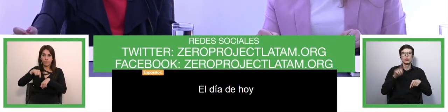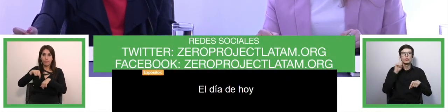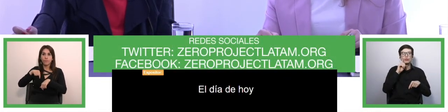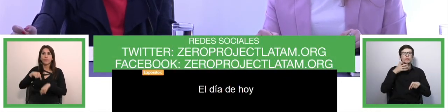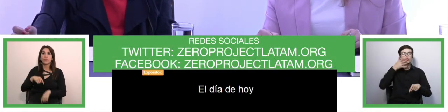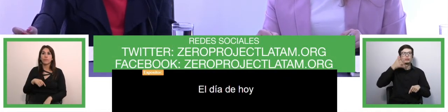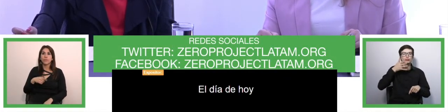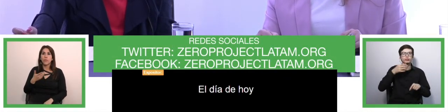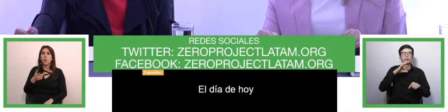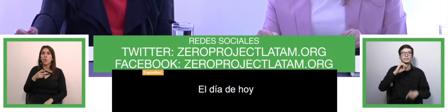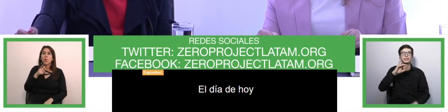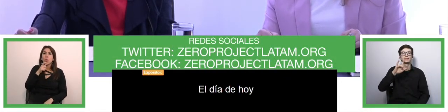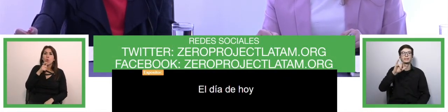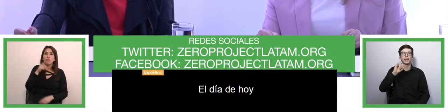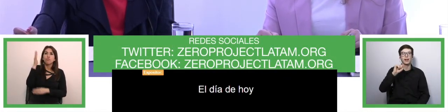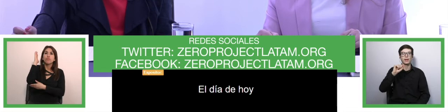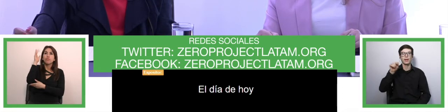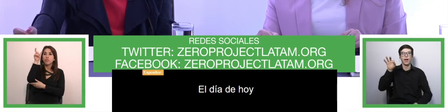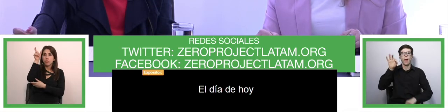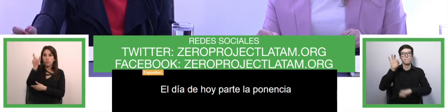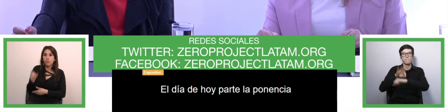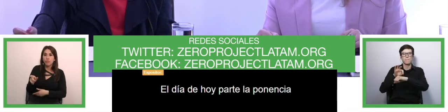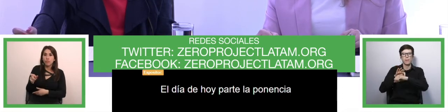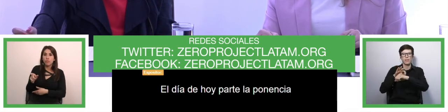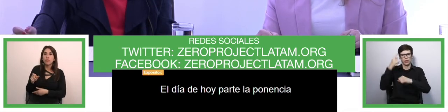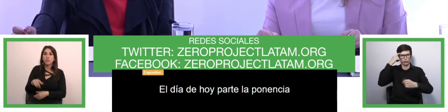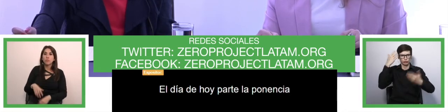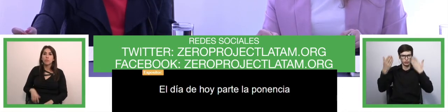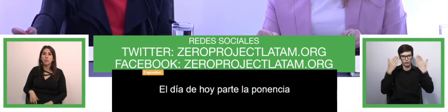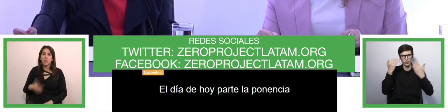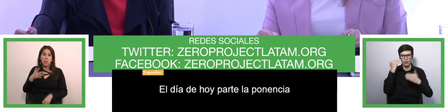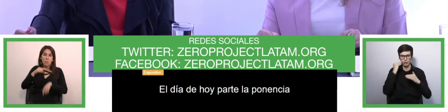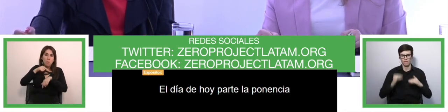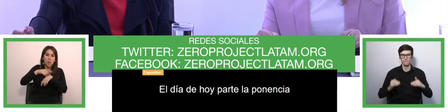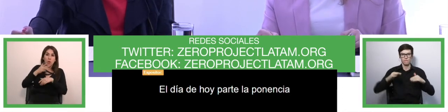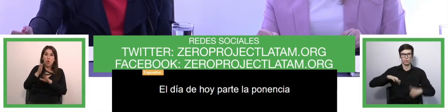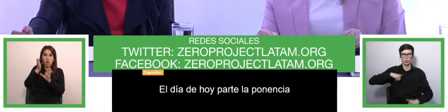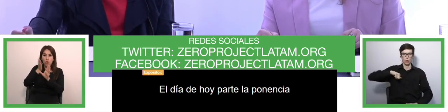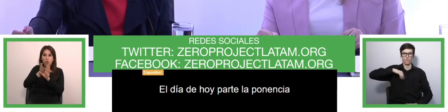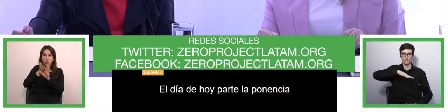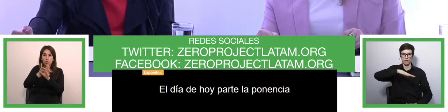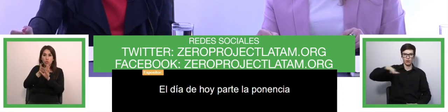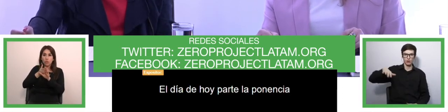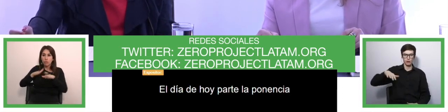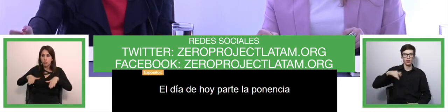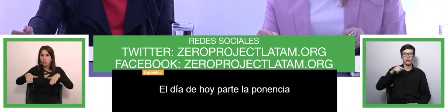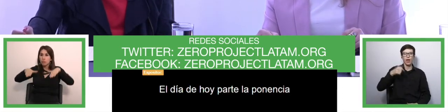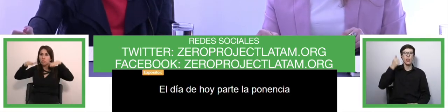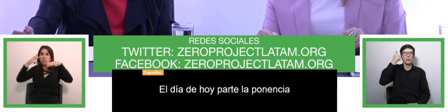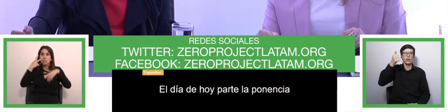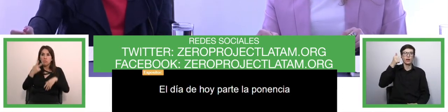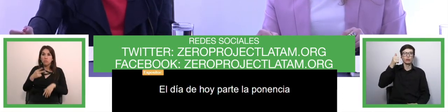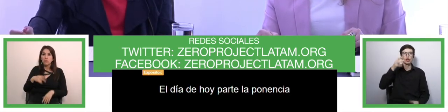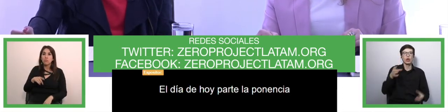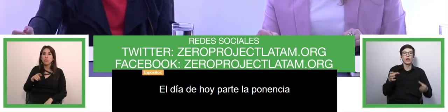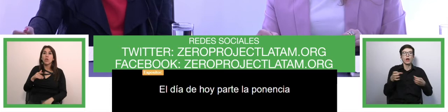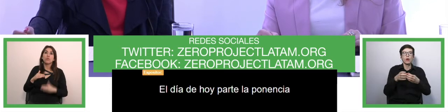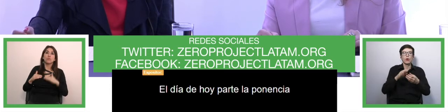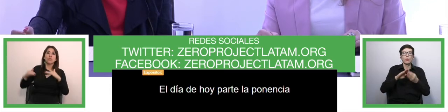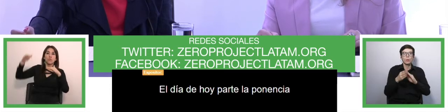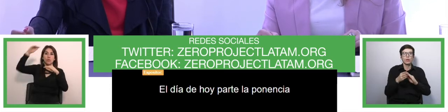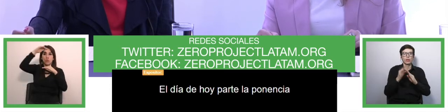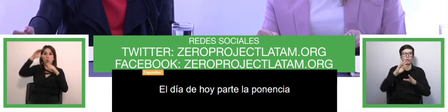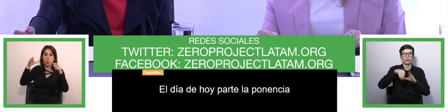Breinbauer, médico, psiquiatra, infanto-juvenil y directora de Comunidades Inclusivas. Luego